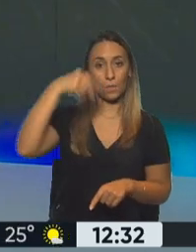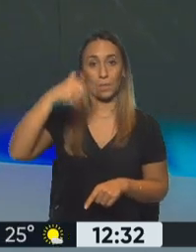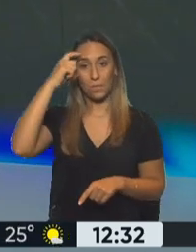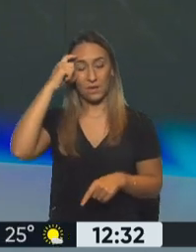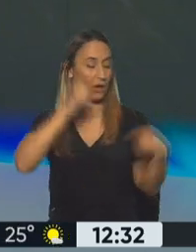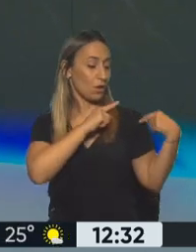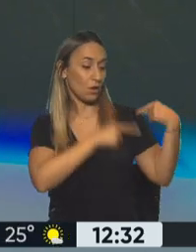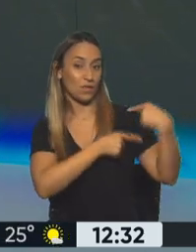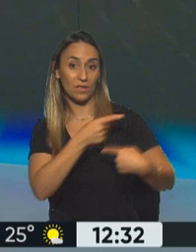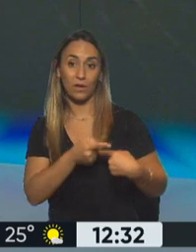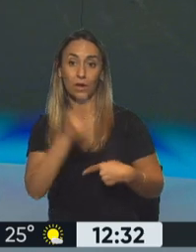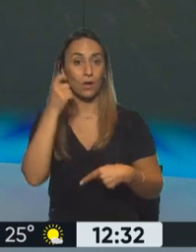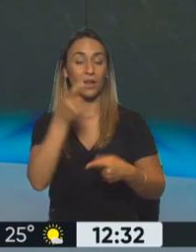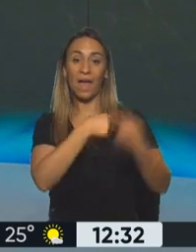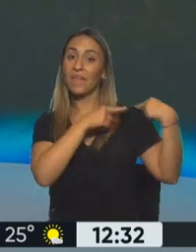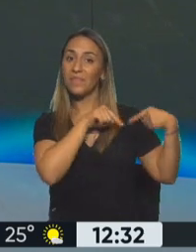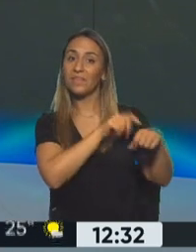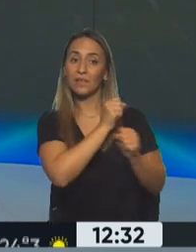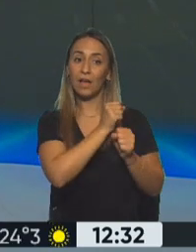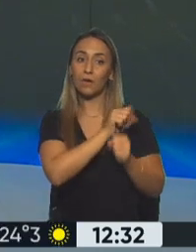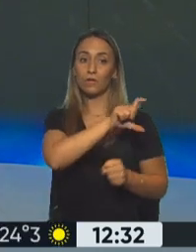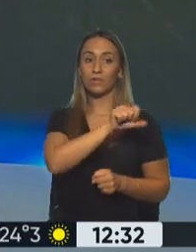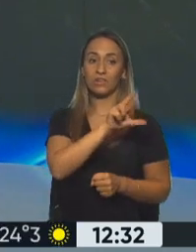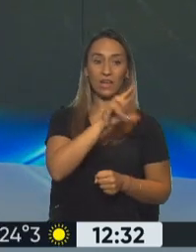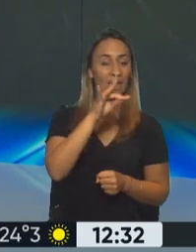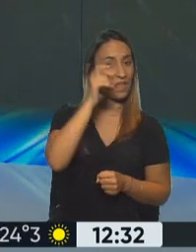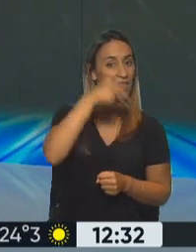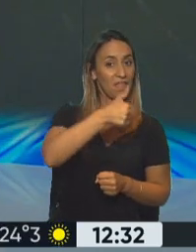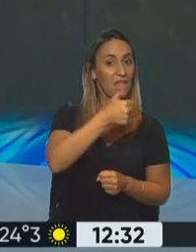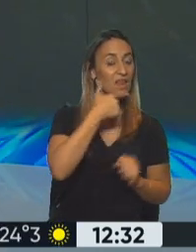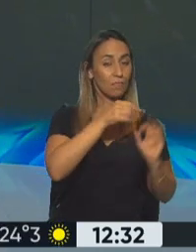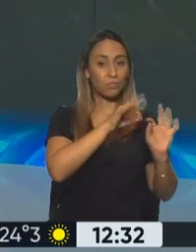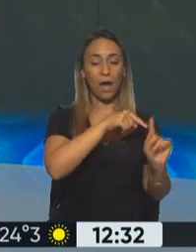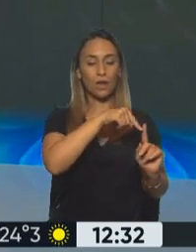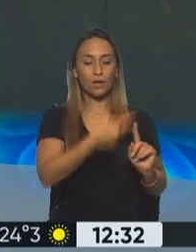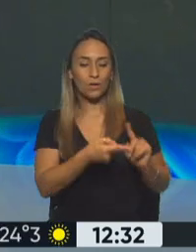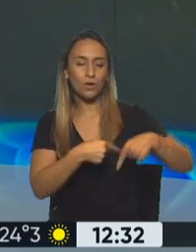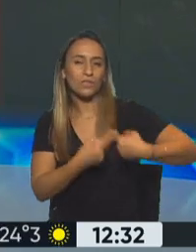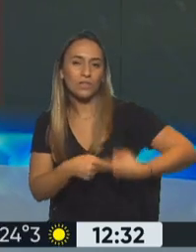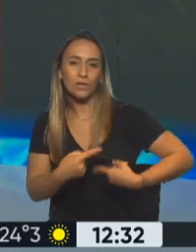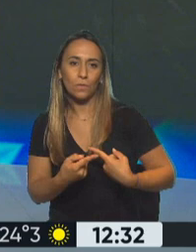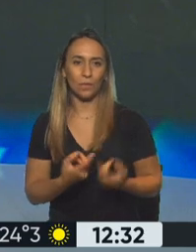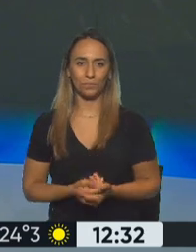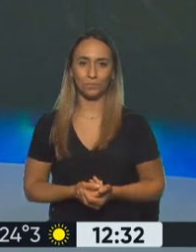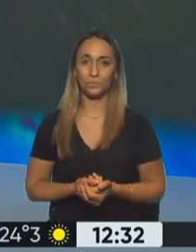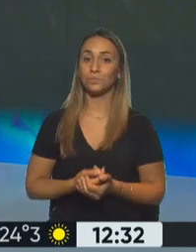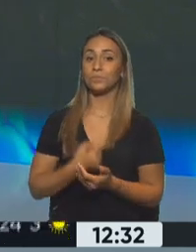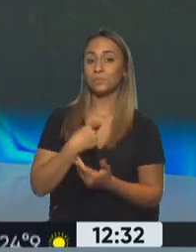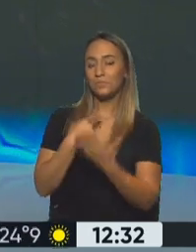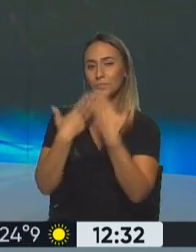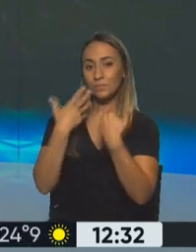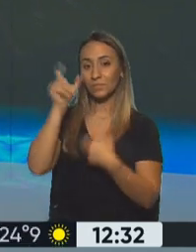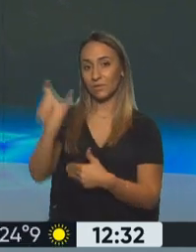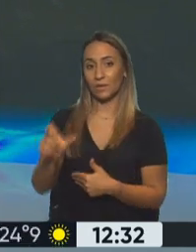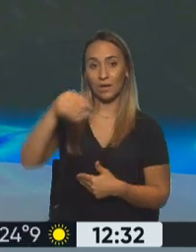Tato Martín Flores Cárdenas para hacer esta continuación más chiquitita, más amorosa, más de cámara. Estuvimos hablando con esta genia que se